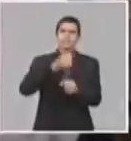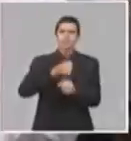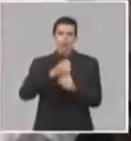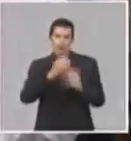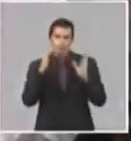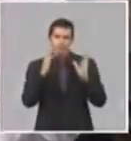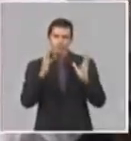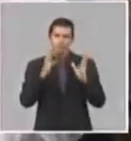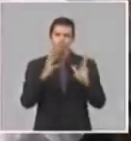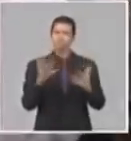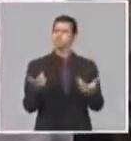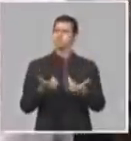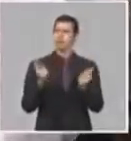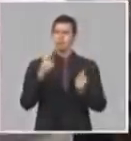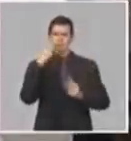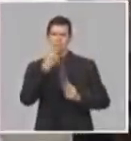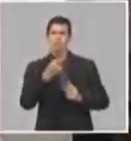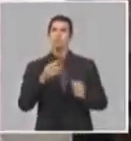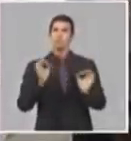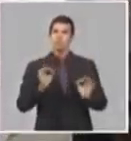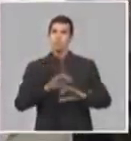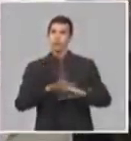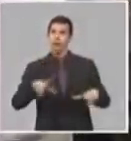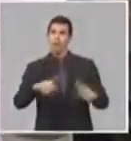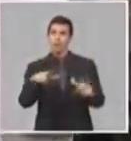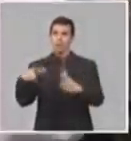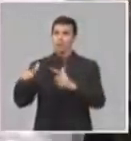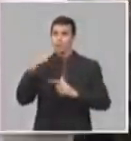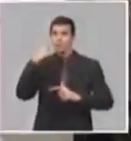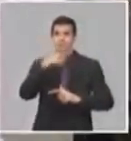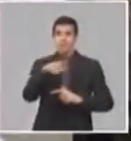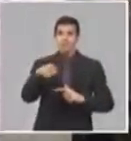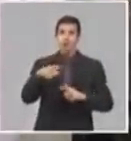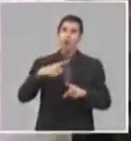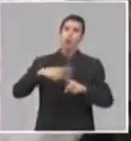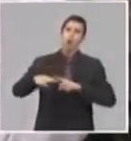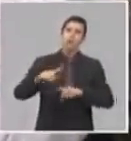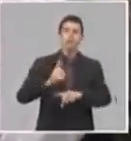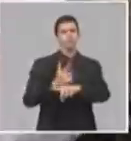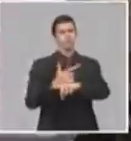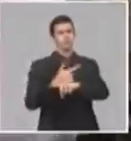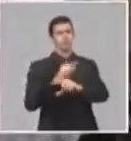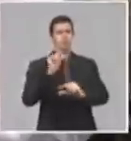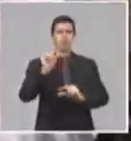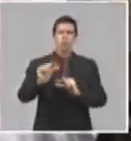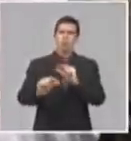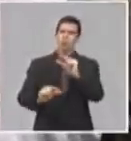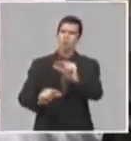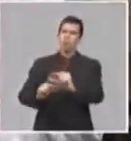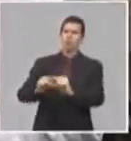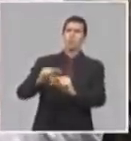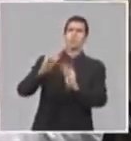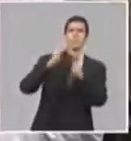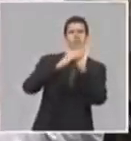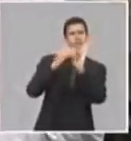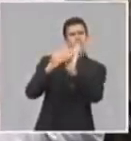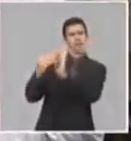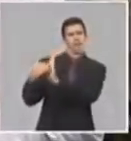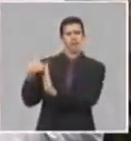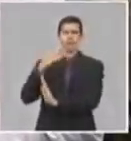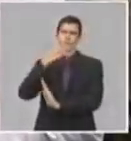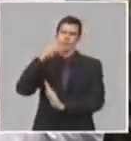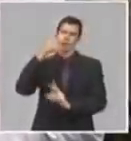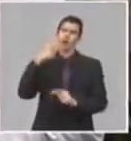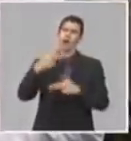en otras medidas, que estemos más cercanos a su implementación, pues bueno, también le daremos información a nuestro pueblo de lo que estaremos haciendo